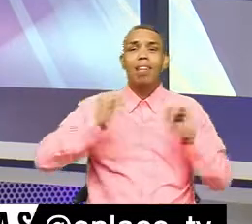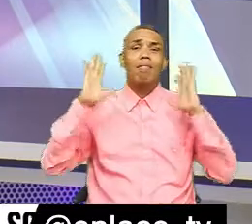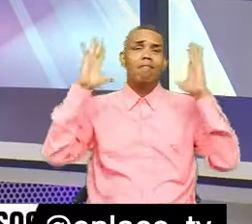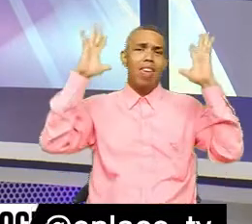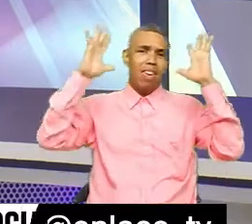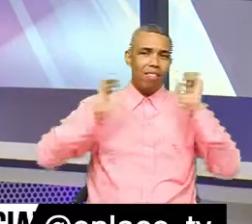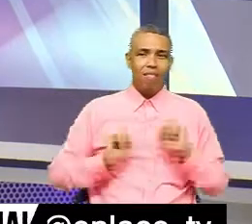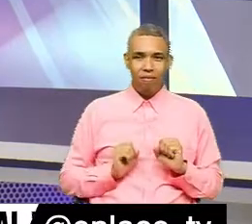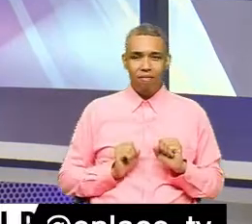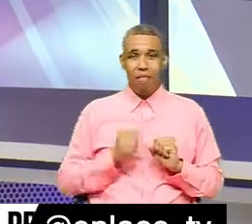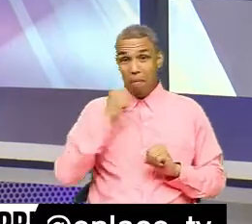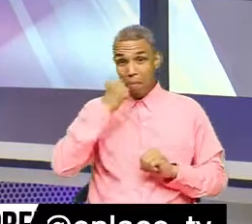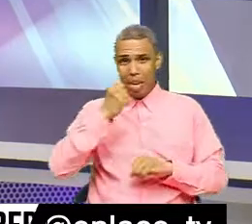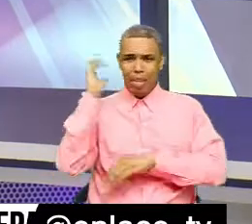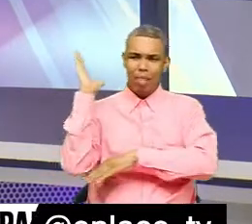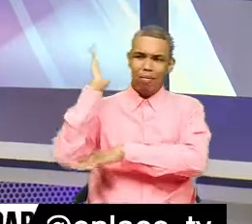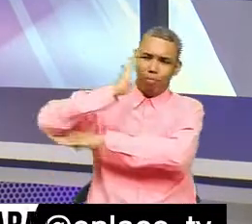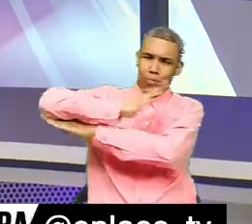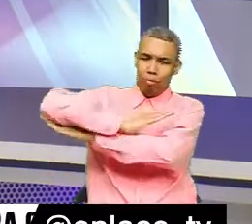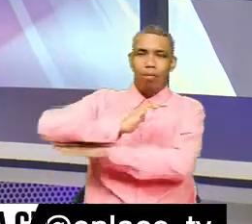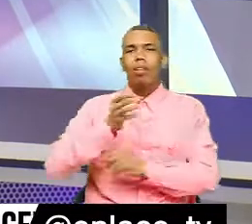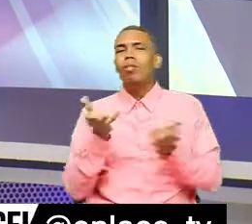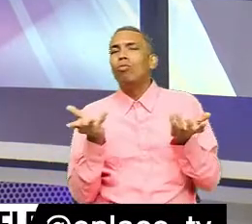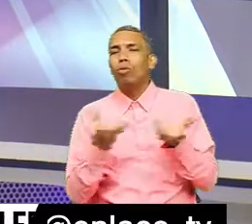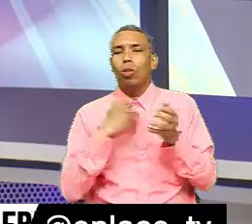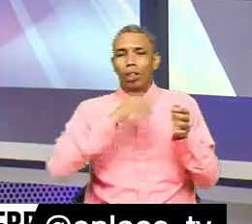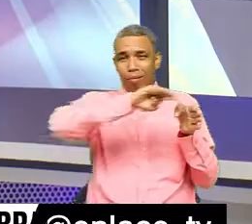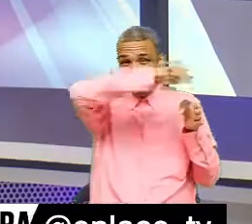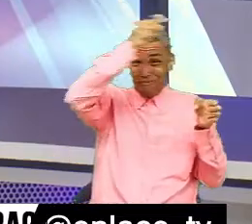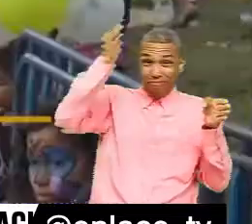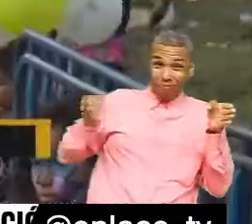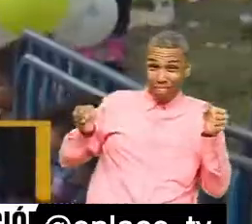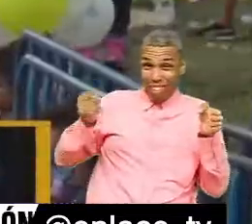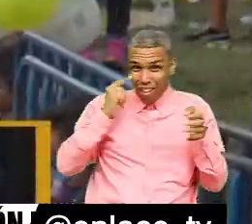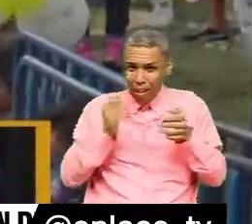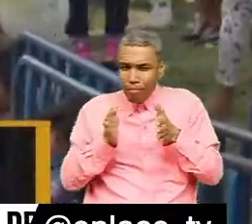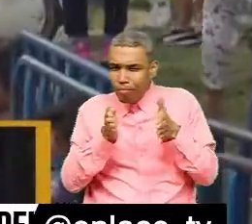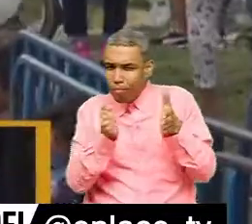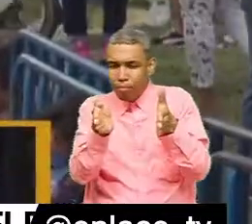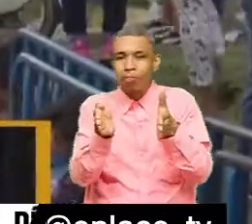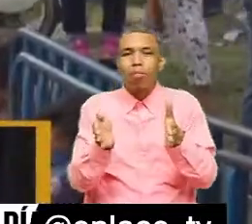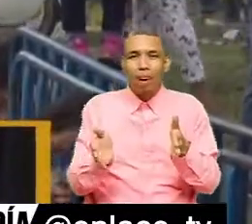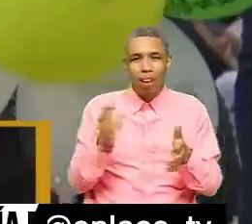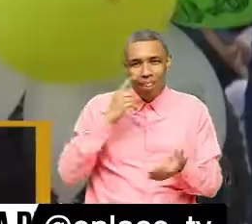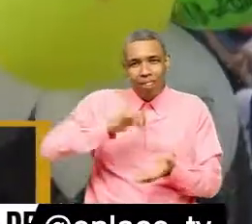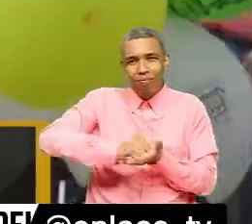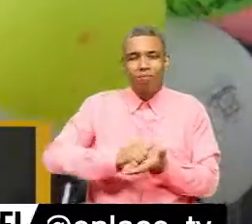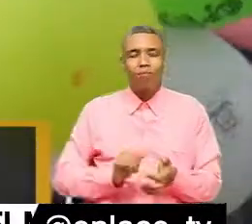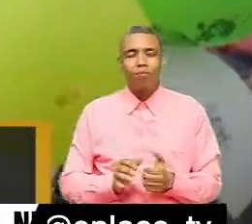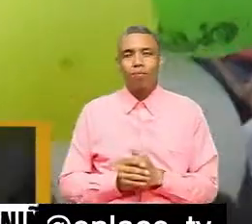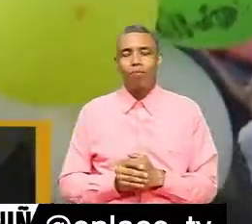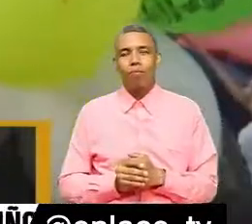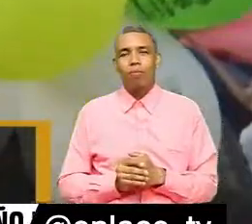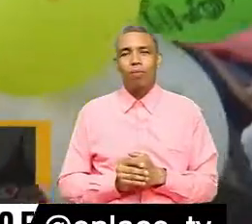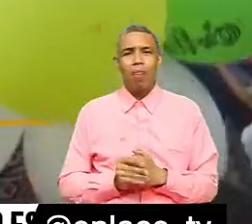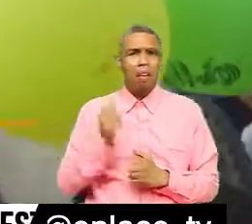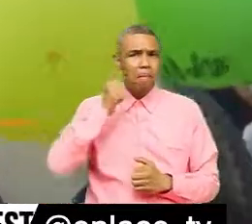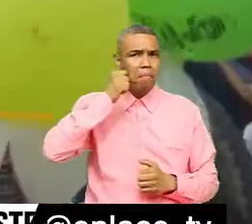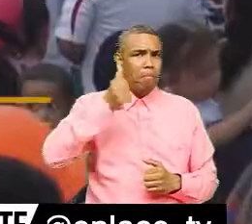que se realizará en la tradicional Ruta 65. Desde las 3 de la tarde, la jornada que pretende resaltar una de las fechas